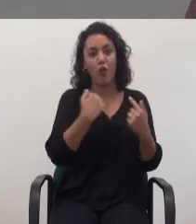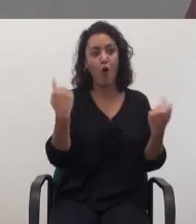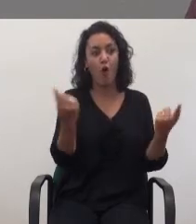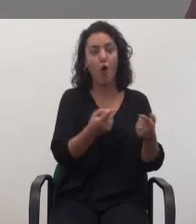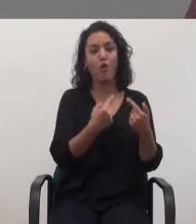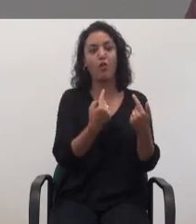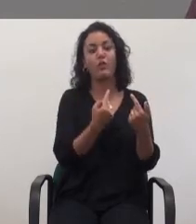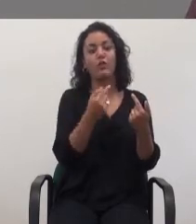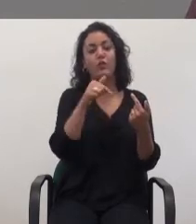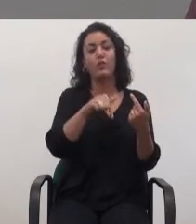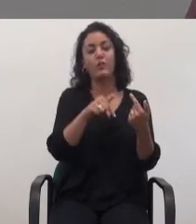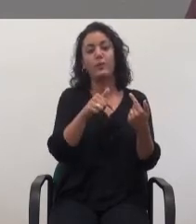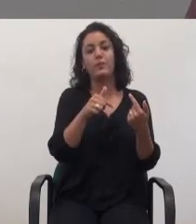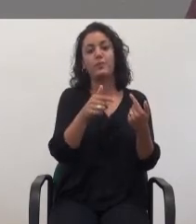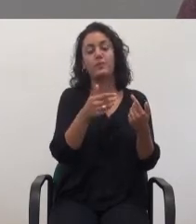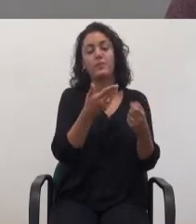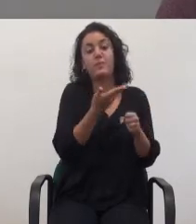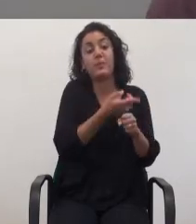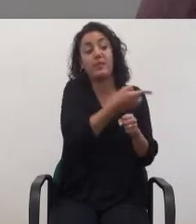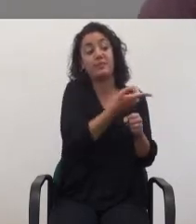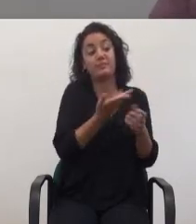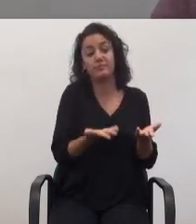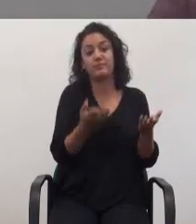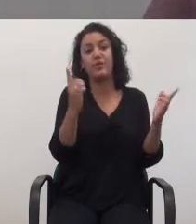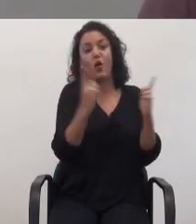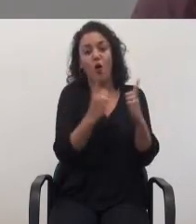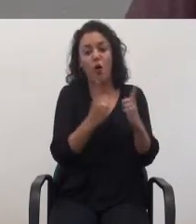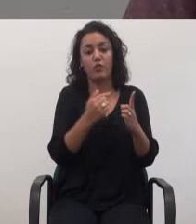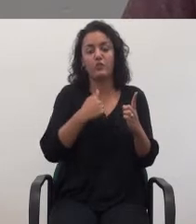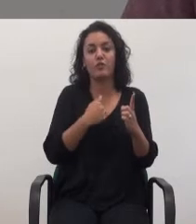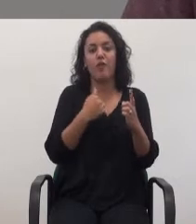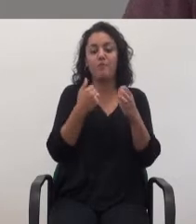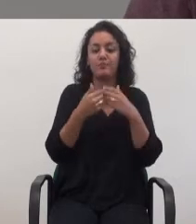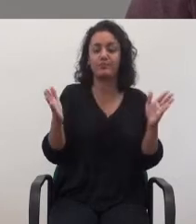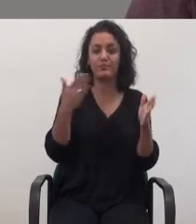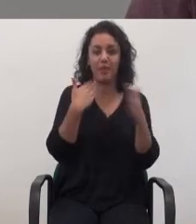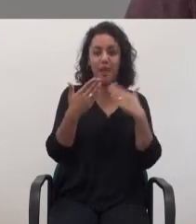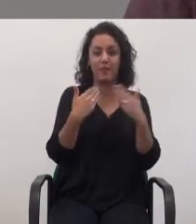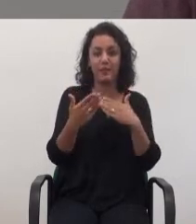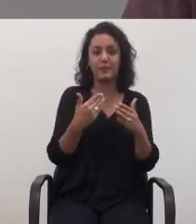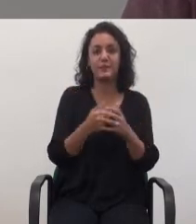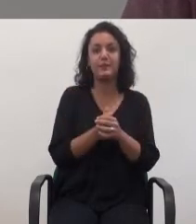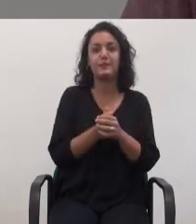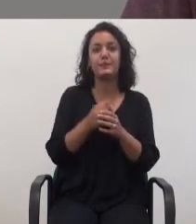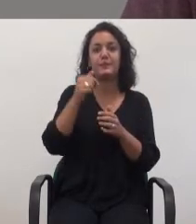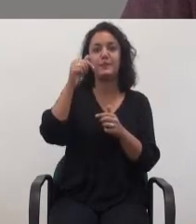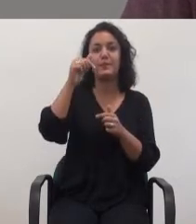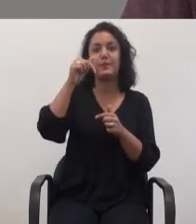él me pidió brevemente que hiciera la introducción y que me despidiera, porque efectivamente hoy en la